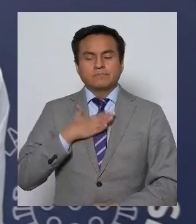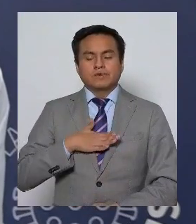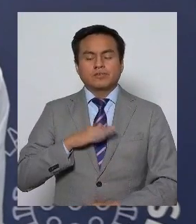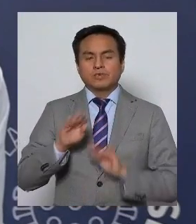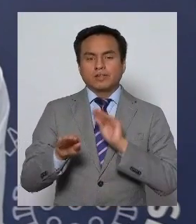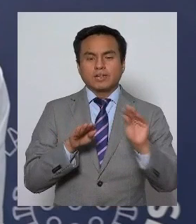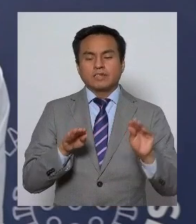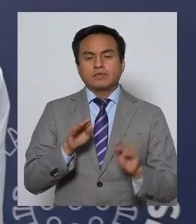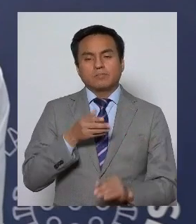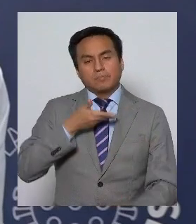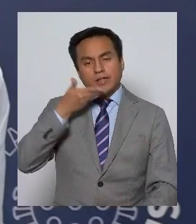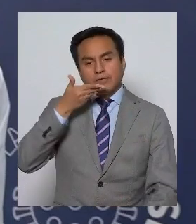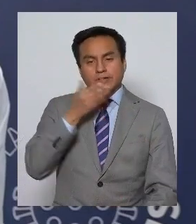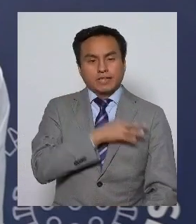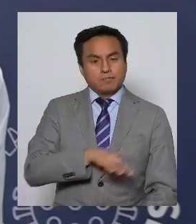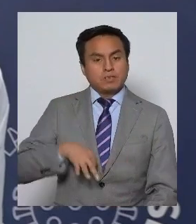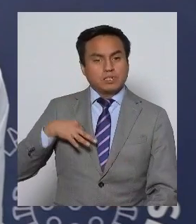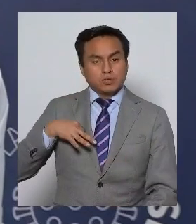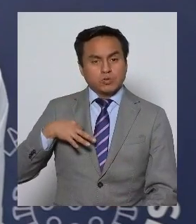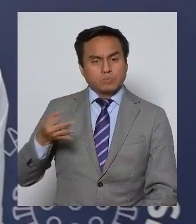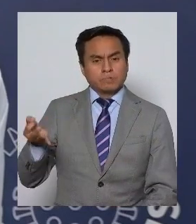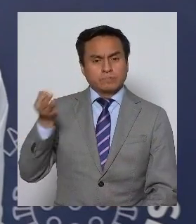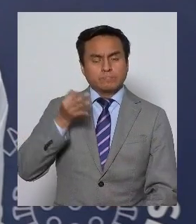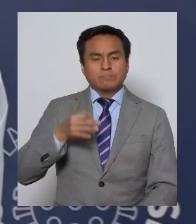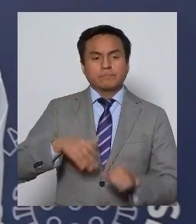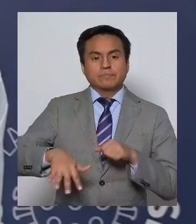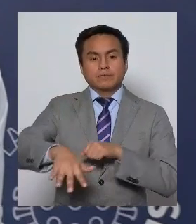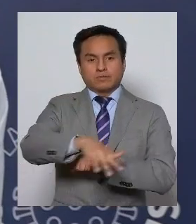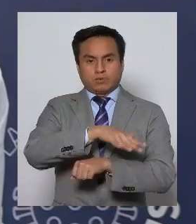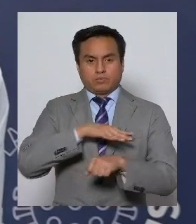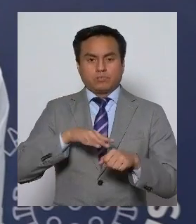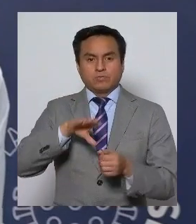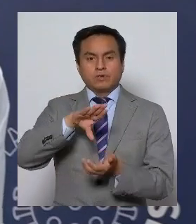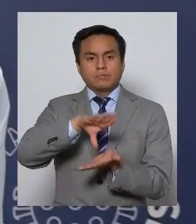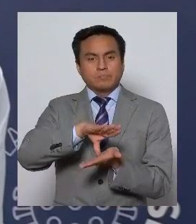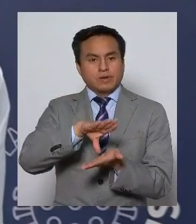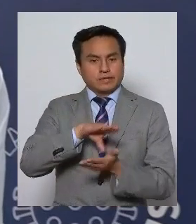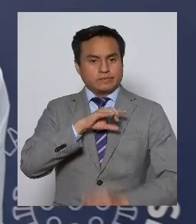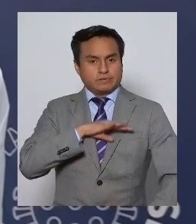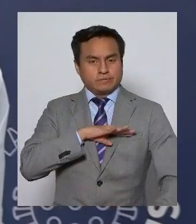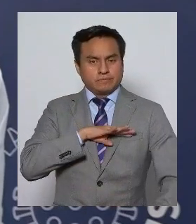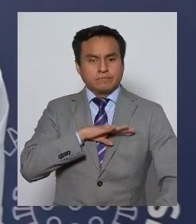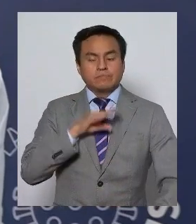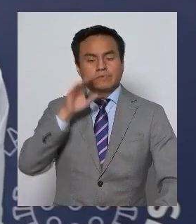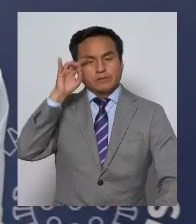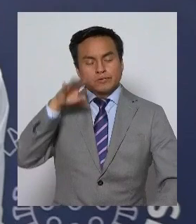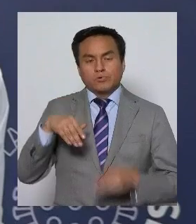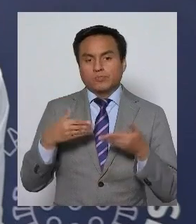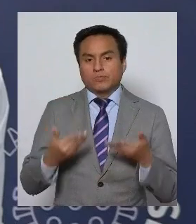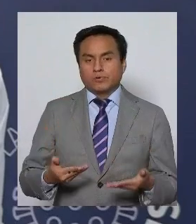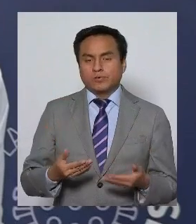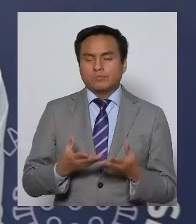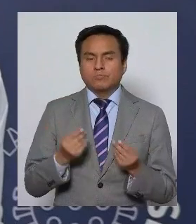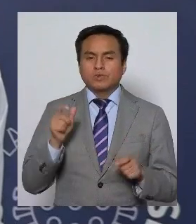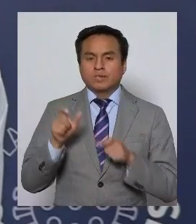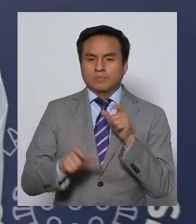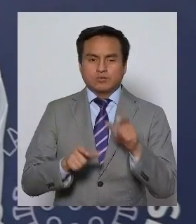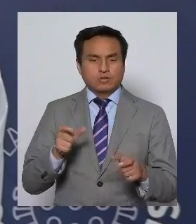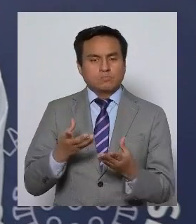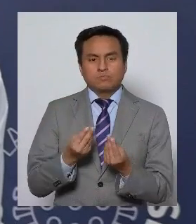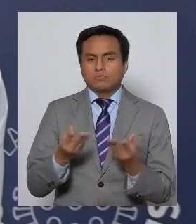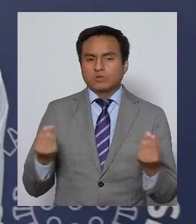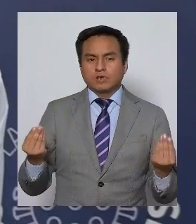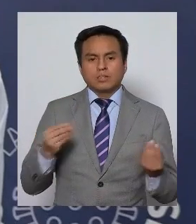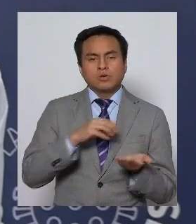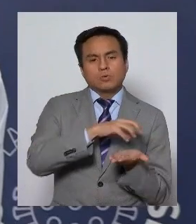las palabras del ministro con respecto a la situación de nuestro país. Hoy día sabemos que tenemos muchas personas en